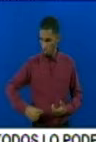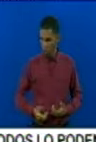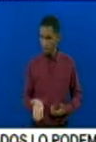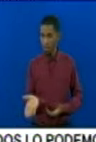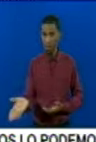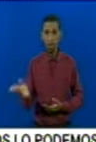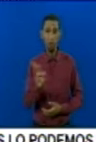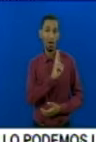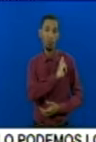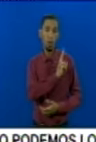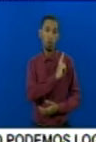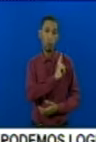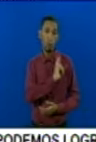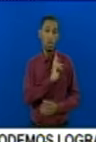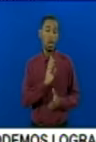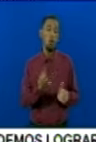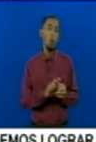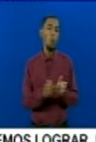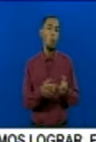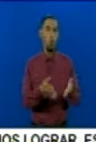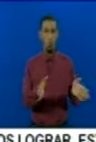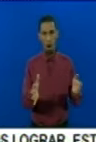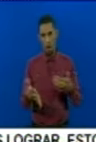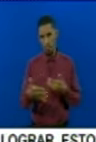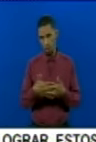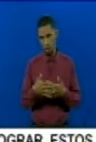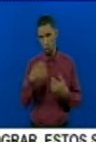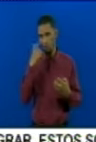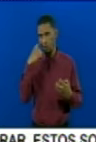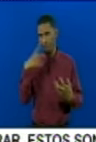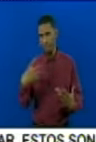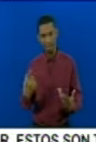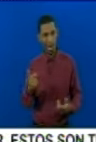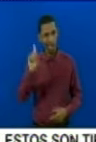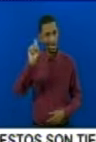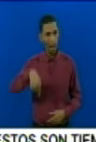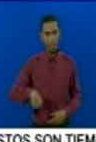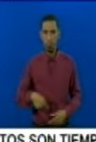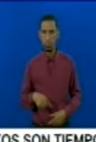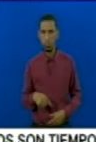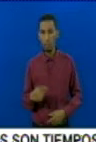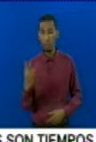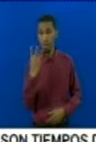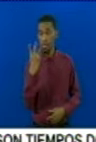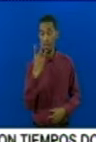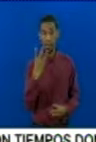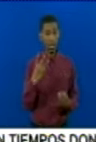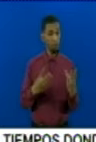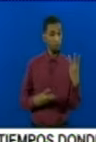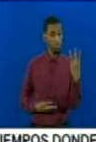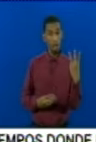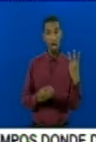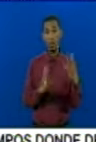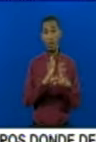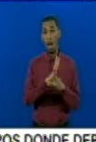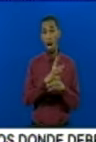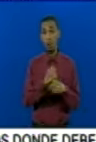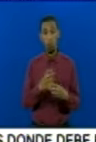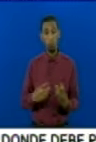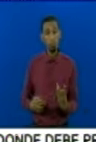tiene. Pero lo importante era en ese momento ir rápido a distribuir las tres primeras libras de arroz, claro, para que todo el mundo